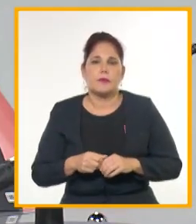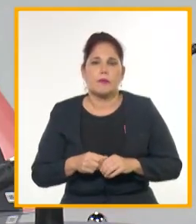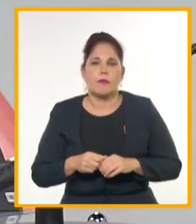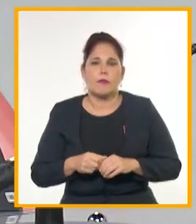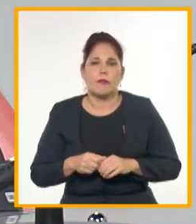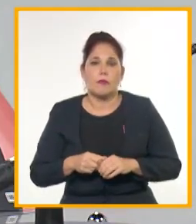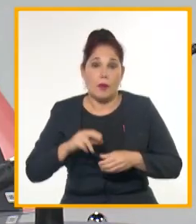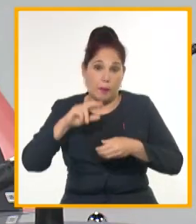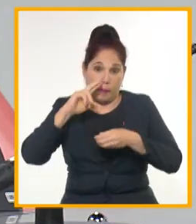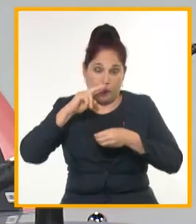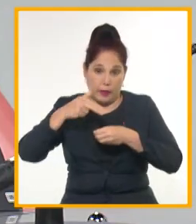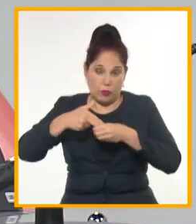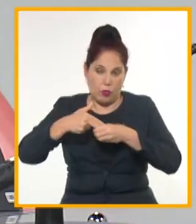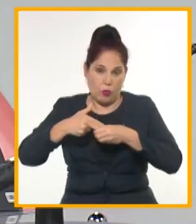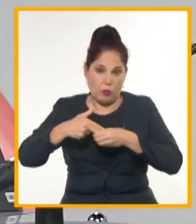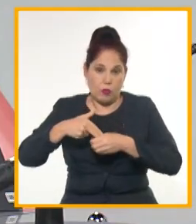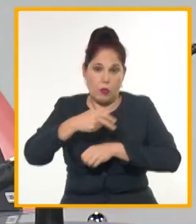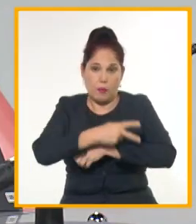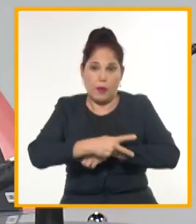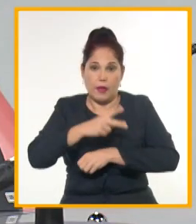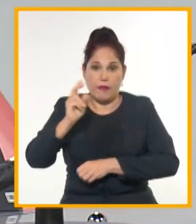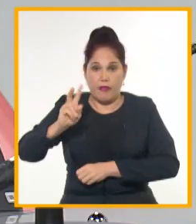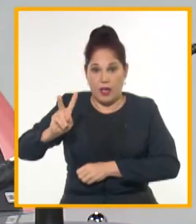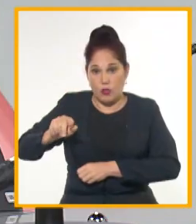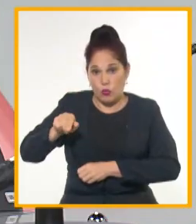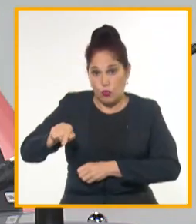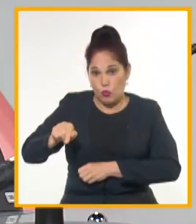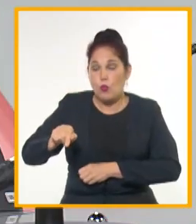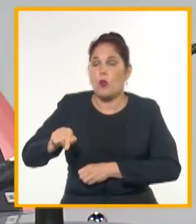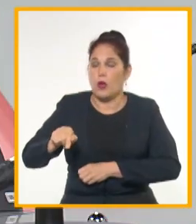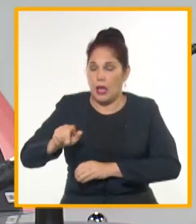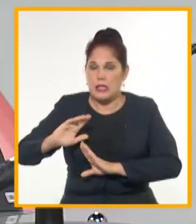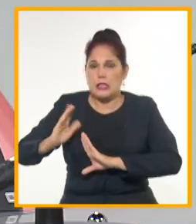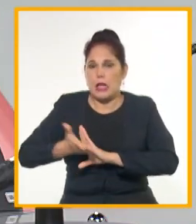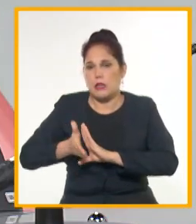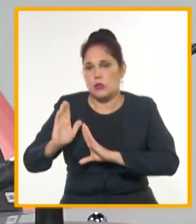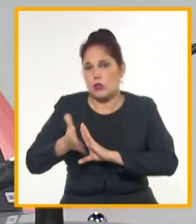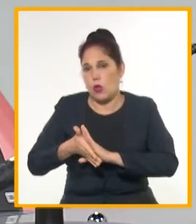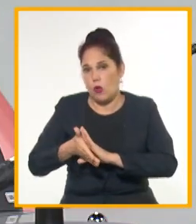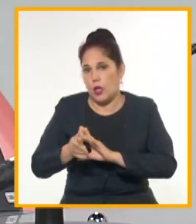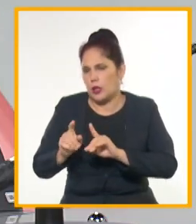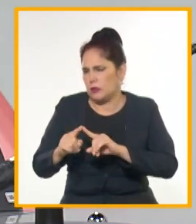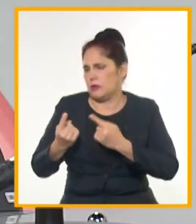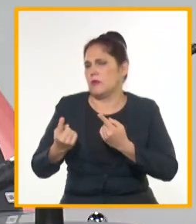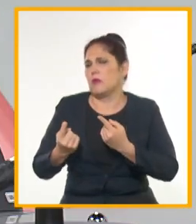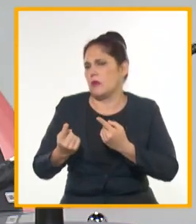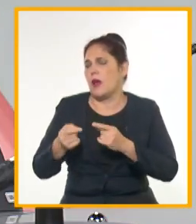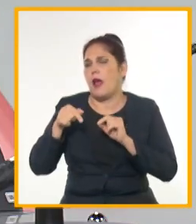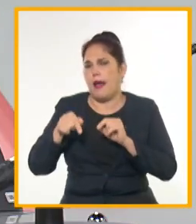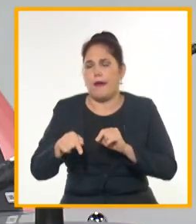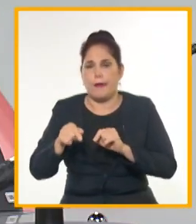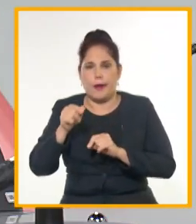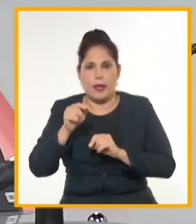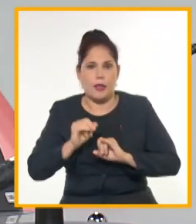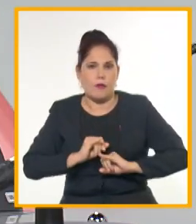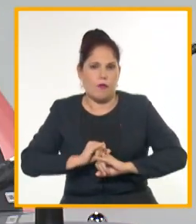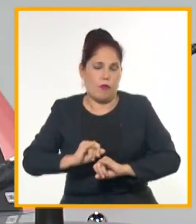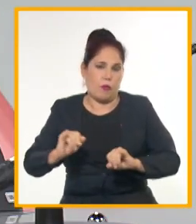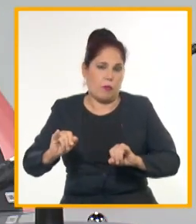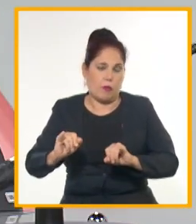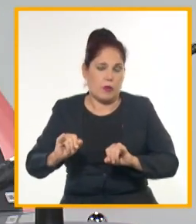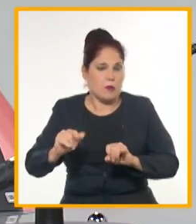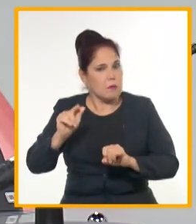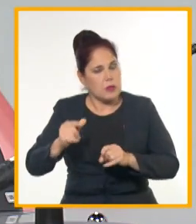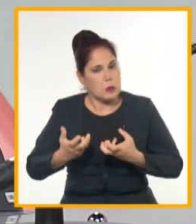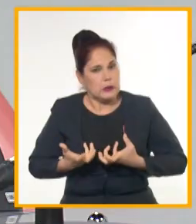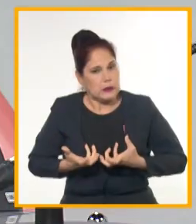venezolano. Vamos a analizar este tema con Marina Menéndez, pero vamos a conocer antes algunas de las reacciones a esta noticia, muy especial la reacción